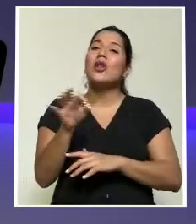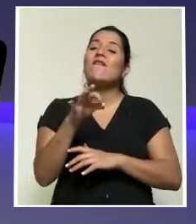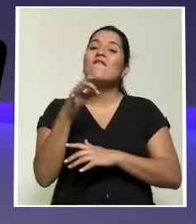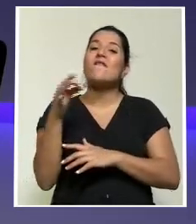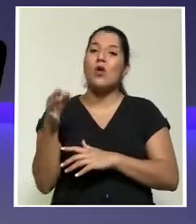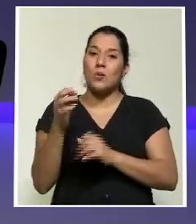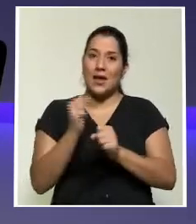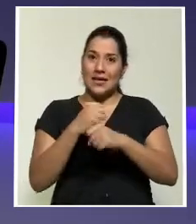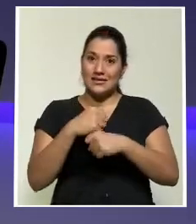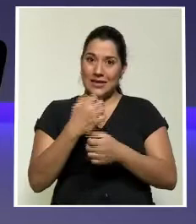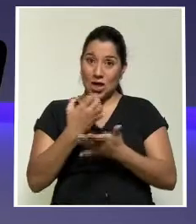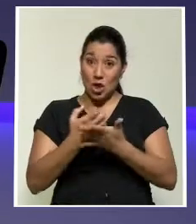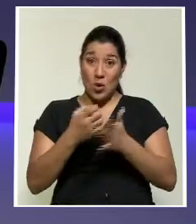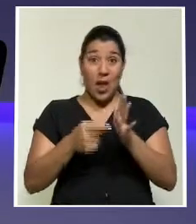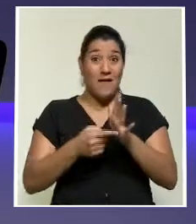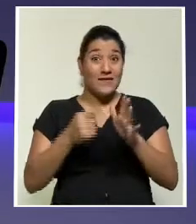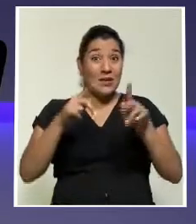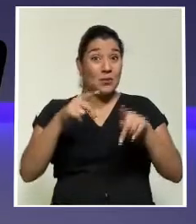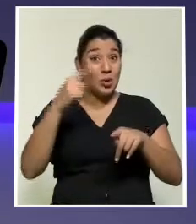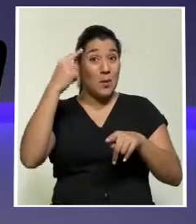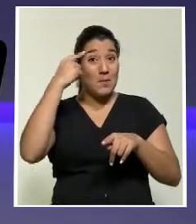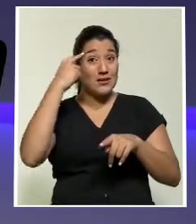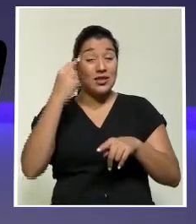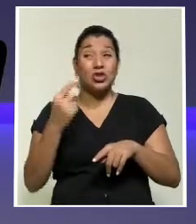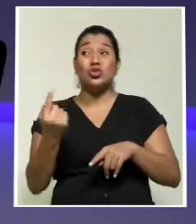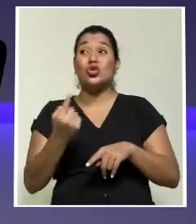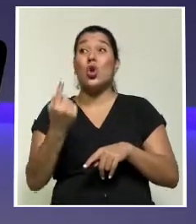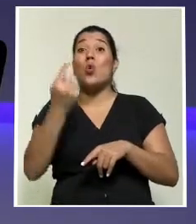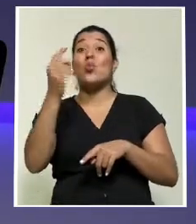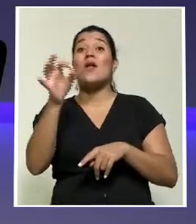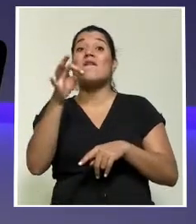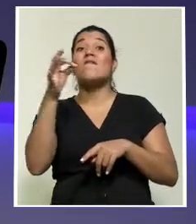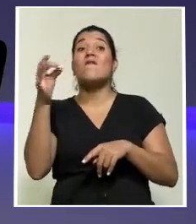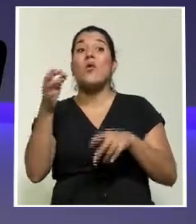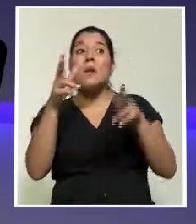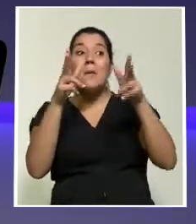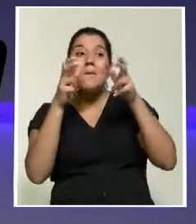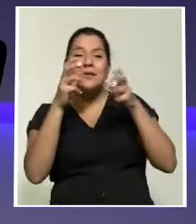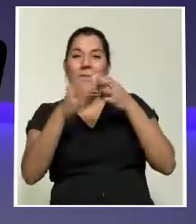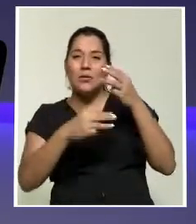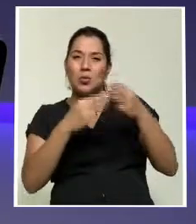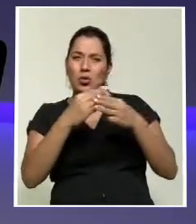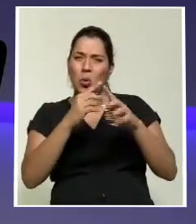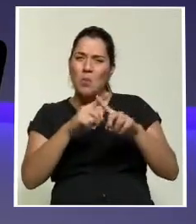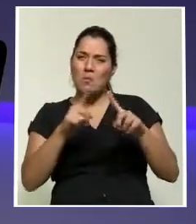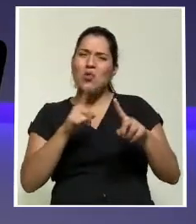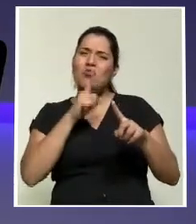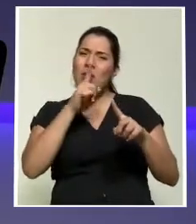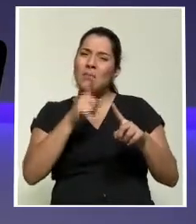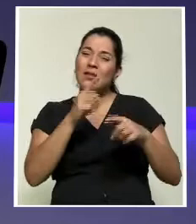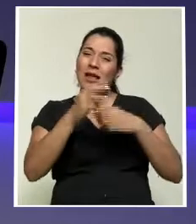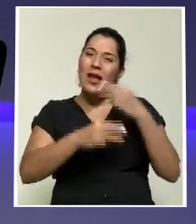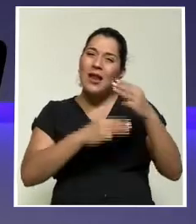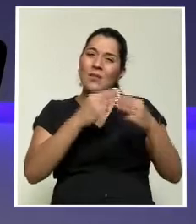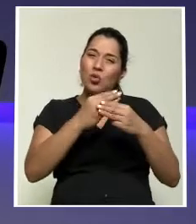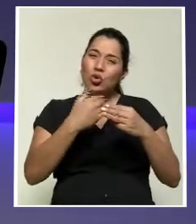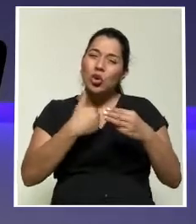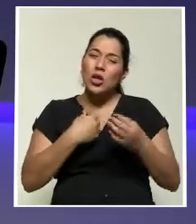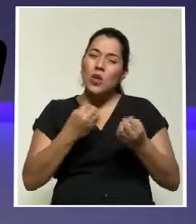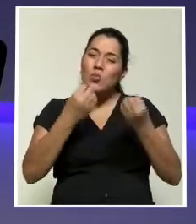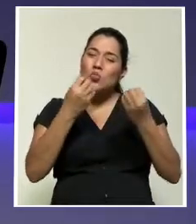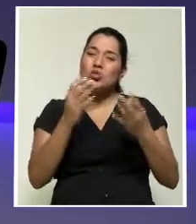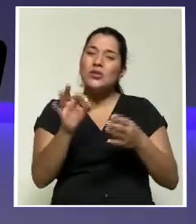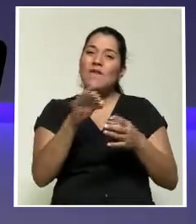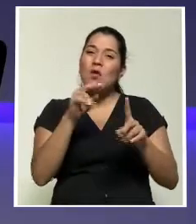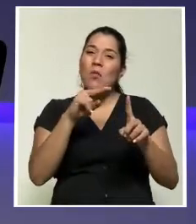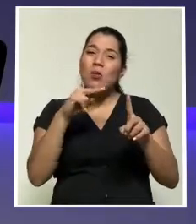A veces la gente piensa que hay solo una manera de ver el mundo, y en realidad el mundo es polifacético, y hay muchas maneras de